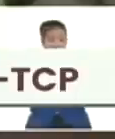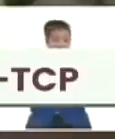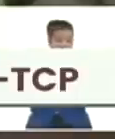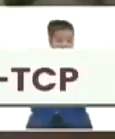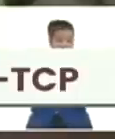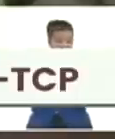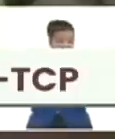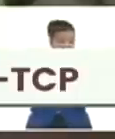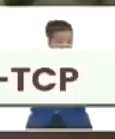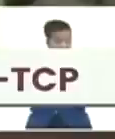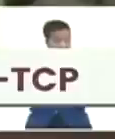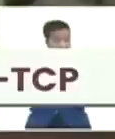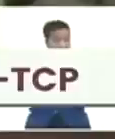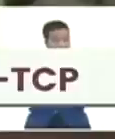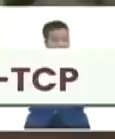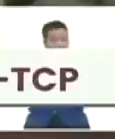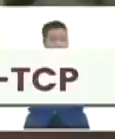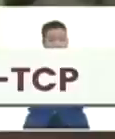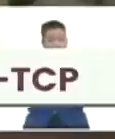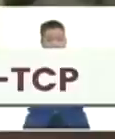que mantenerme callado